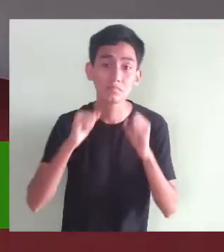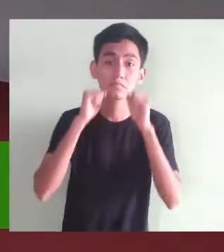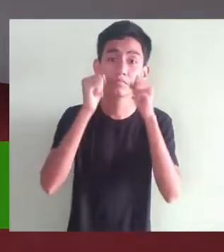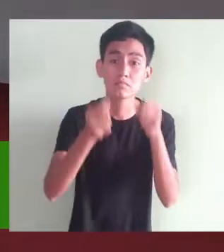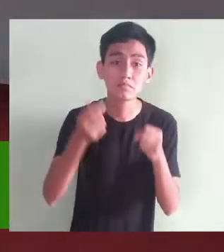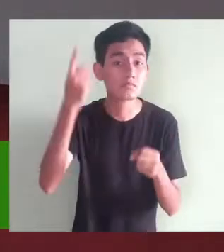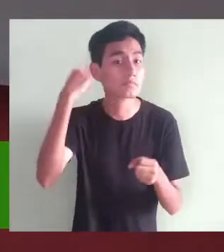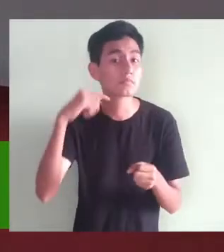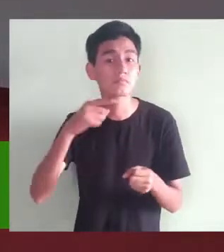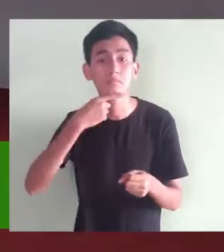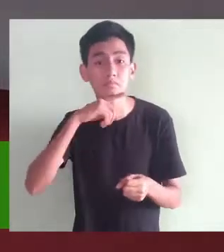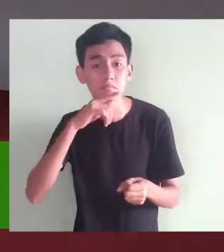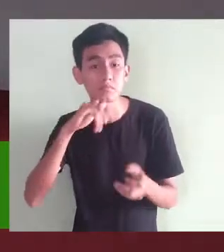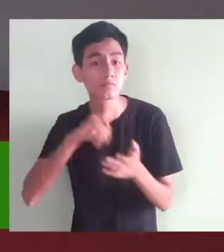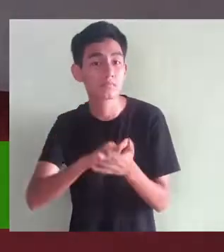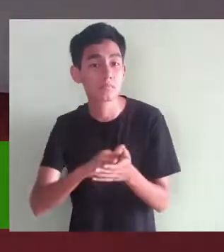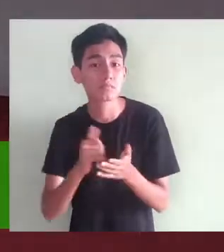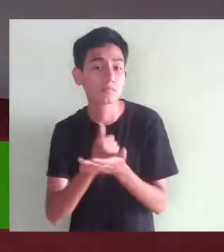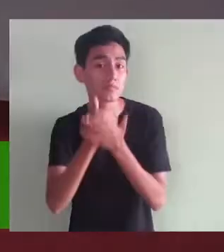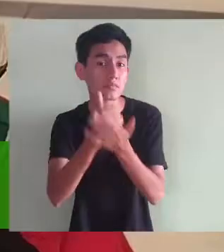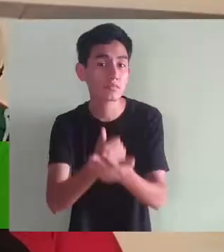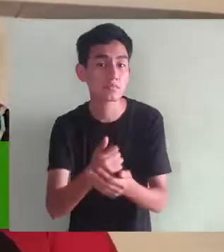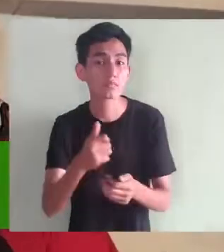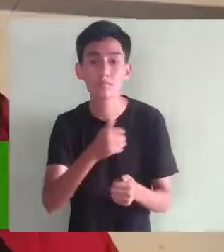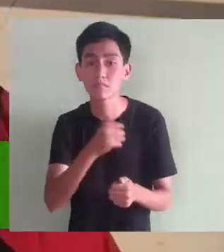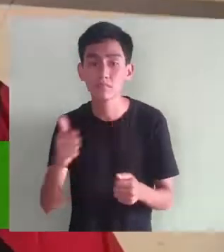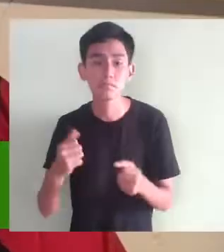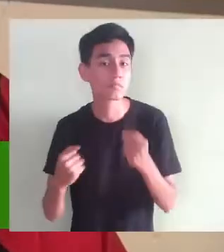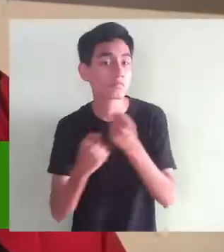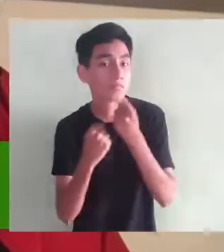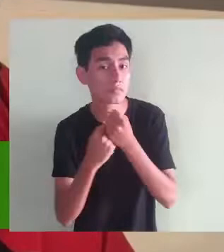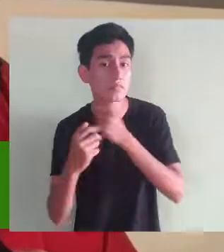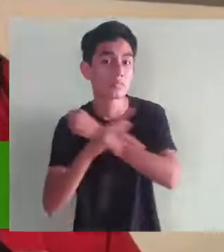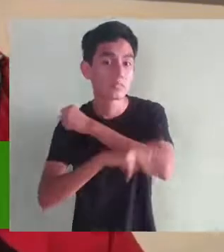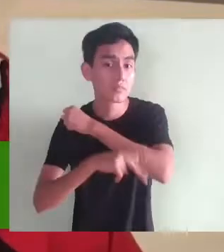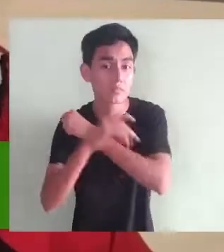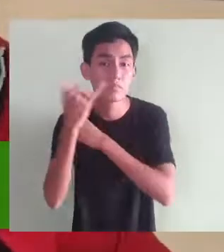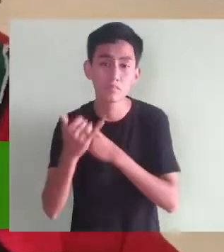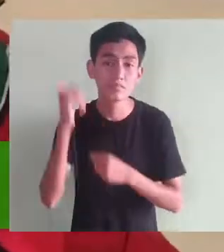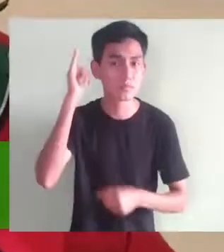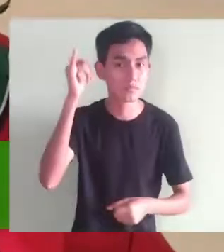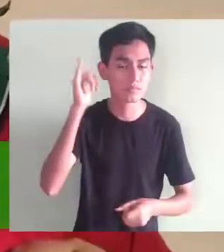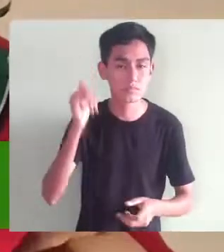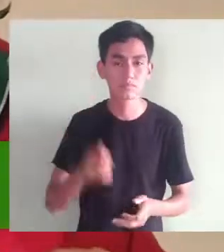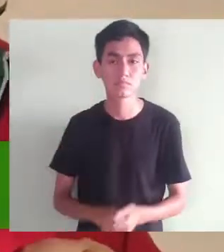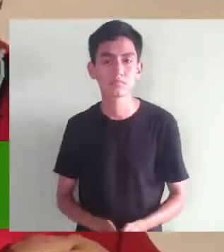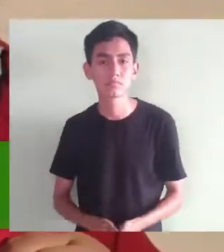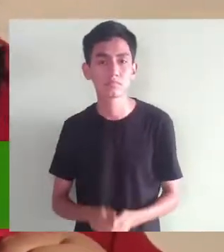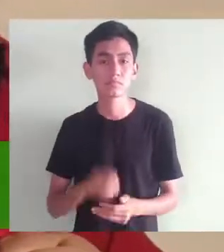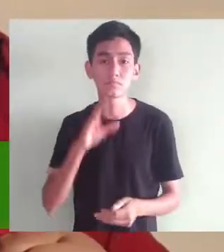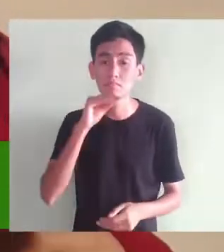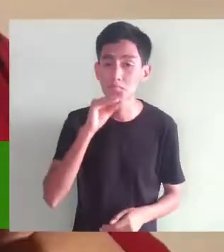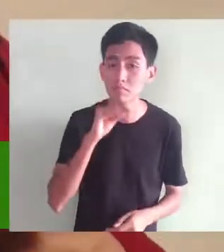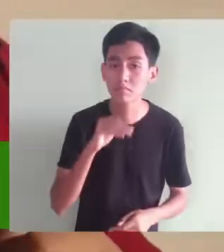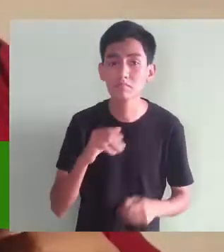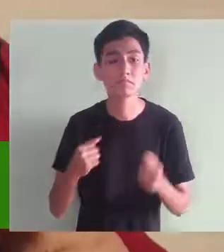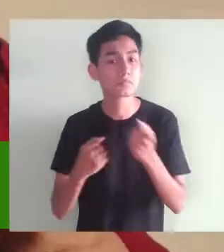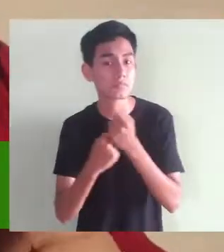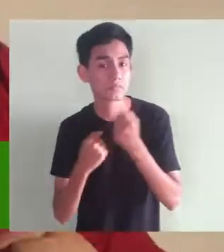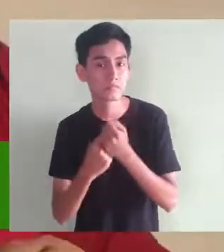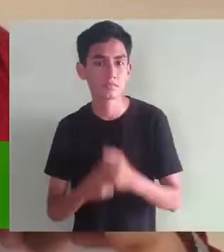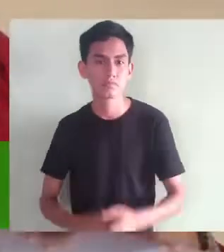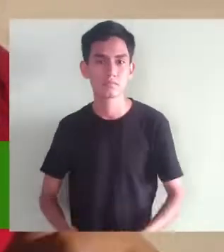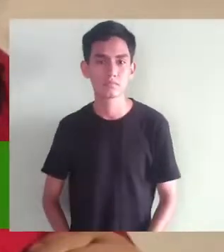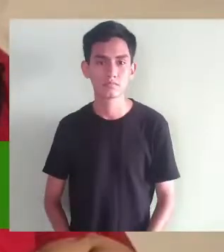del país, de la región del distrito. Y chabresirak hatibi aibubu región de Ucayán,